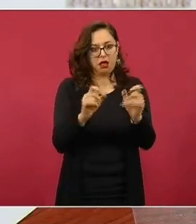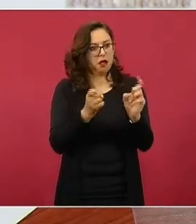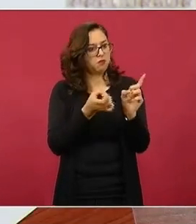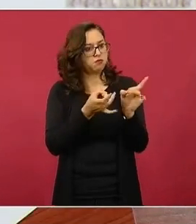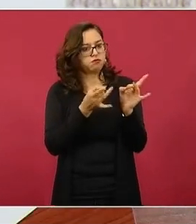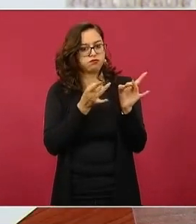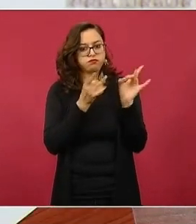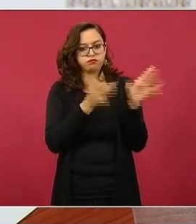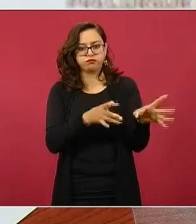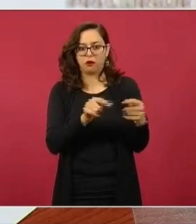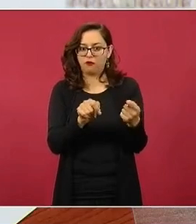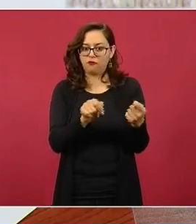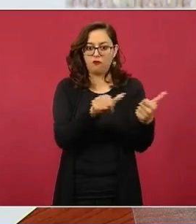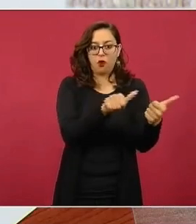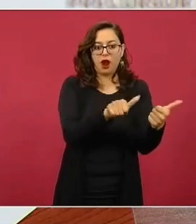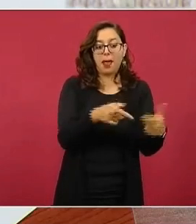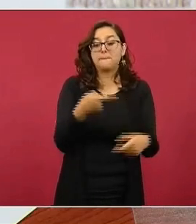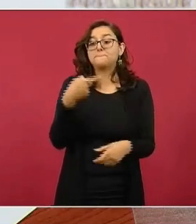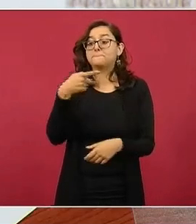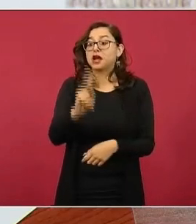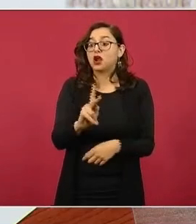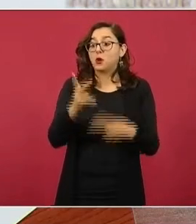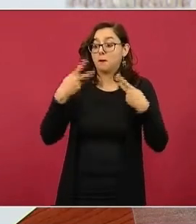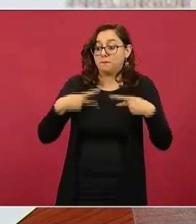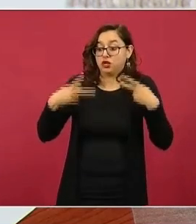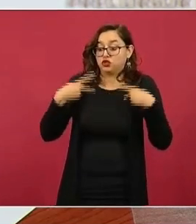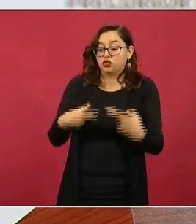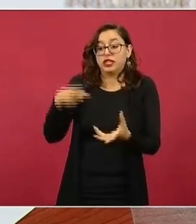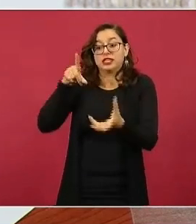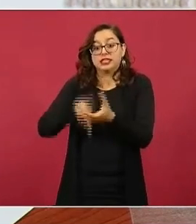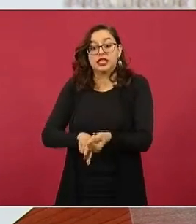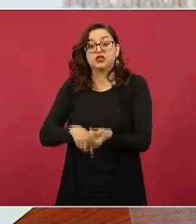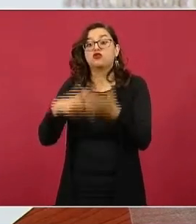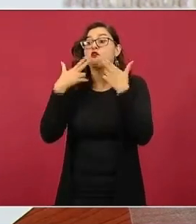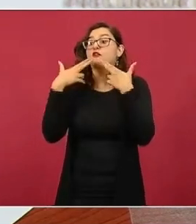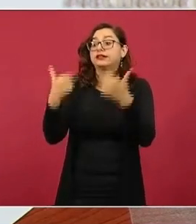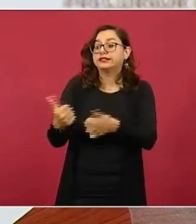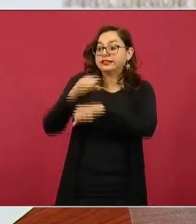que trabajaba como esclavo en una hacienda.